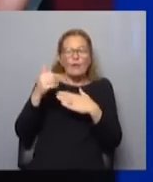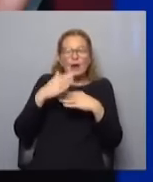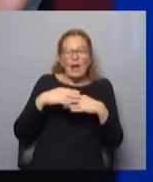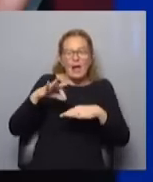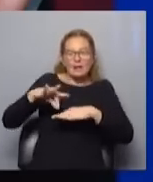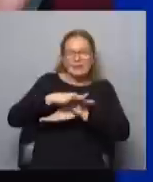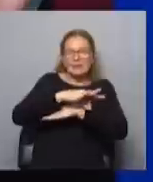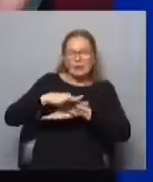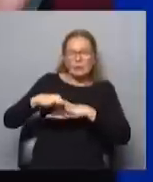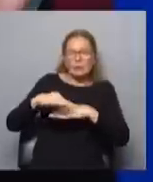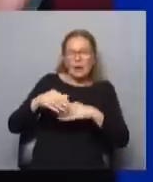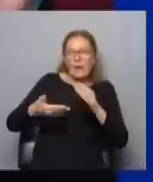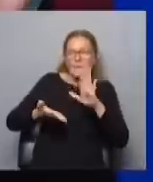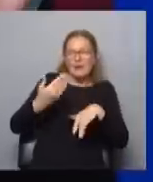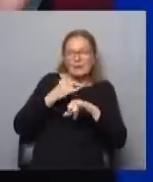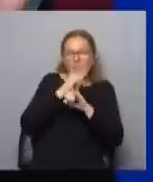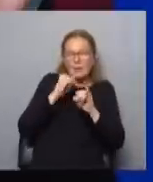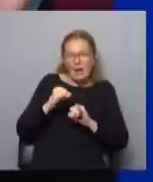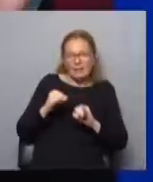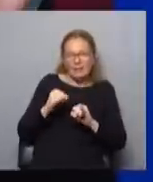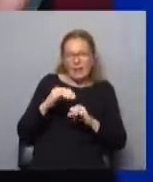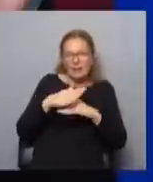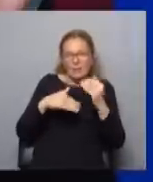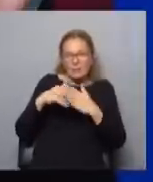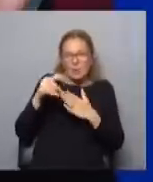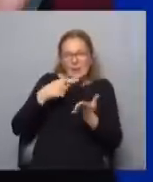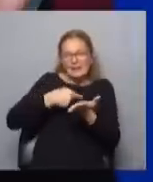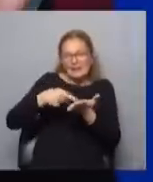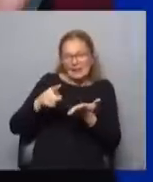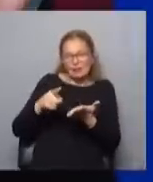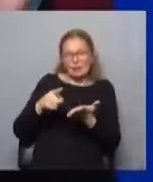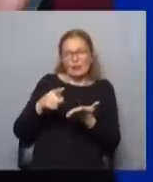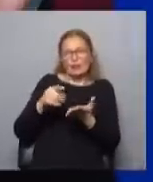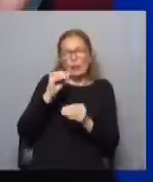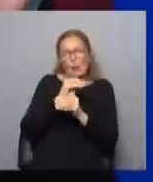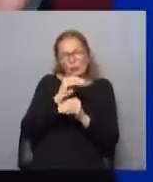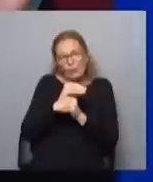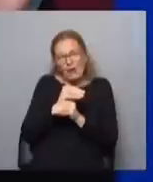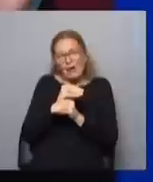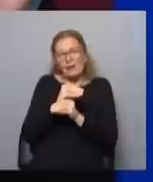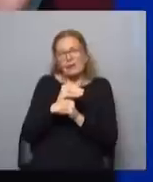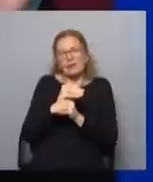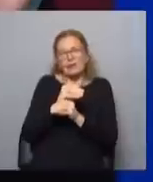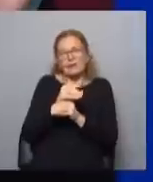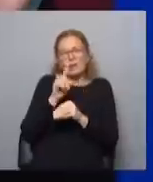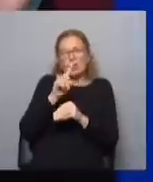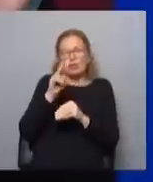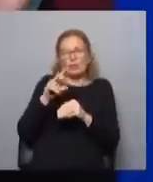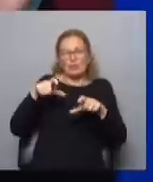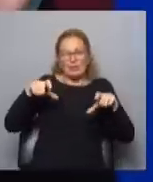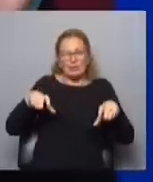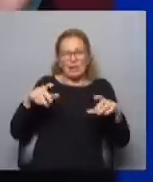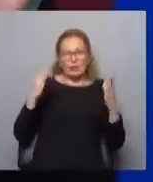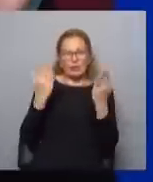como mucho más plazas reconstruidas más centros culturales no sostenemos 12 estadios cerrados